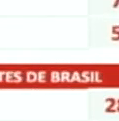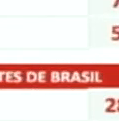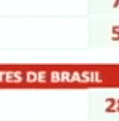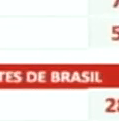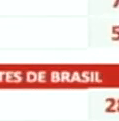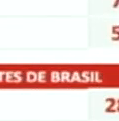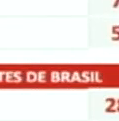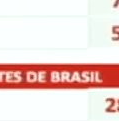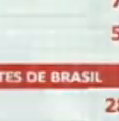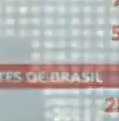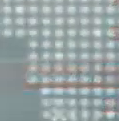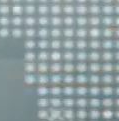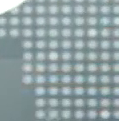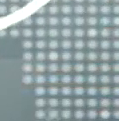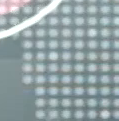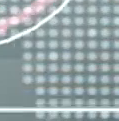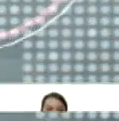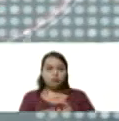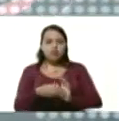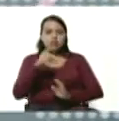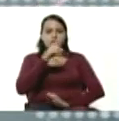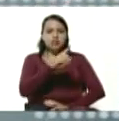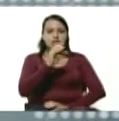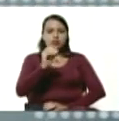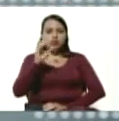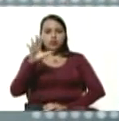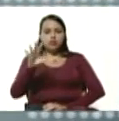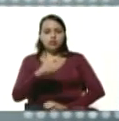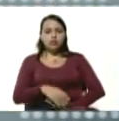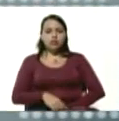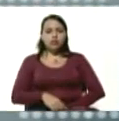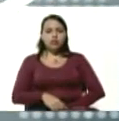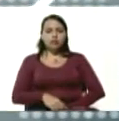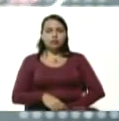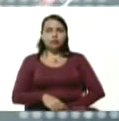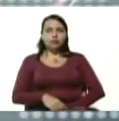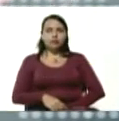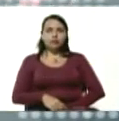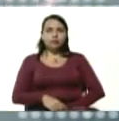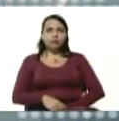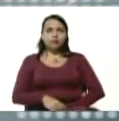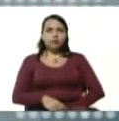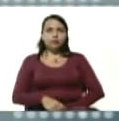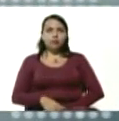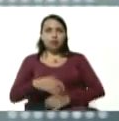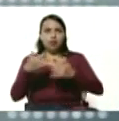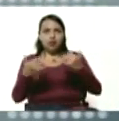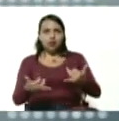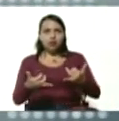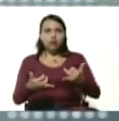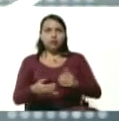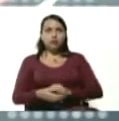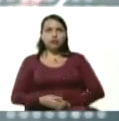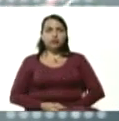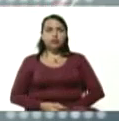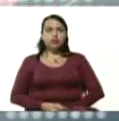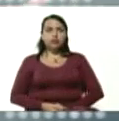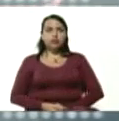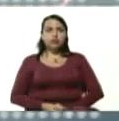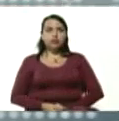2,105 del sexo femenino. En cuanto a la condición actual, en la que se encuentran los pacientes